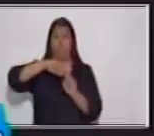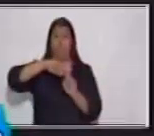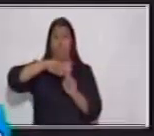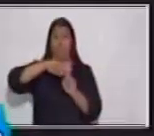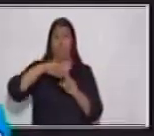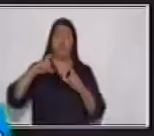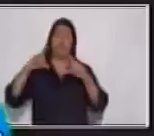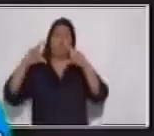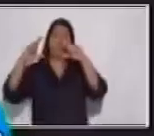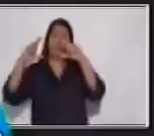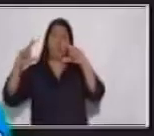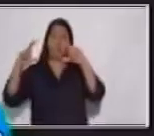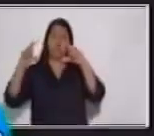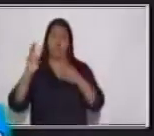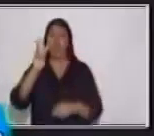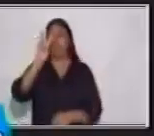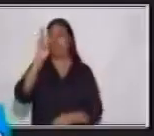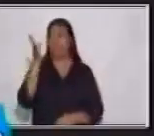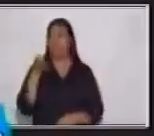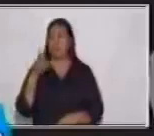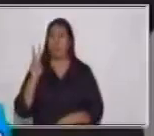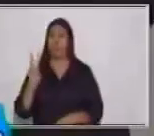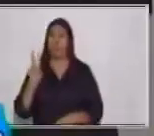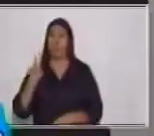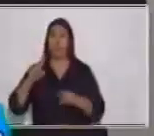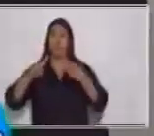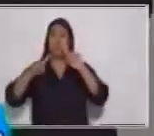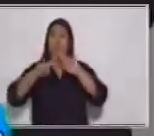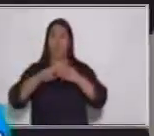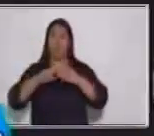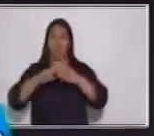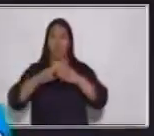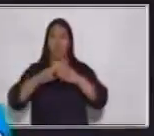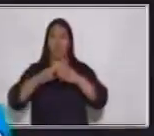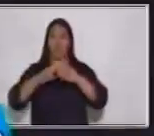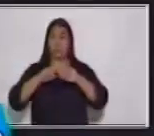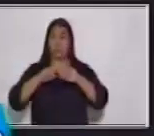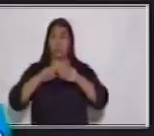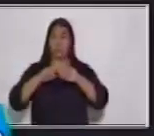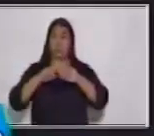tenemos 3 medios, que es multiplicado por